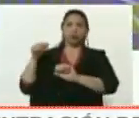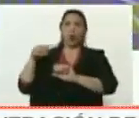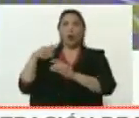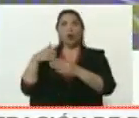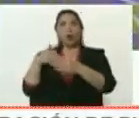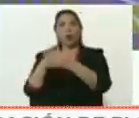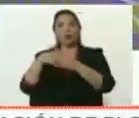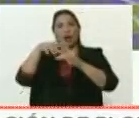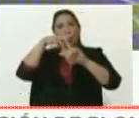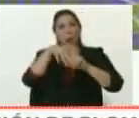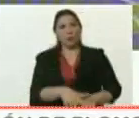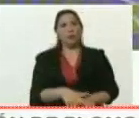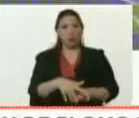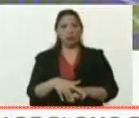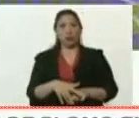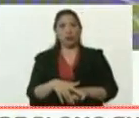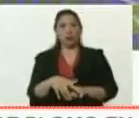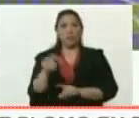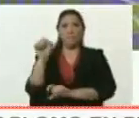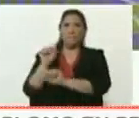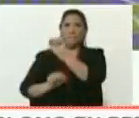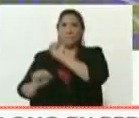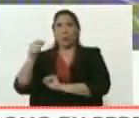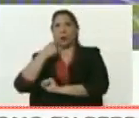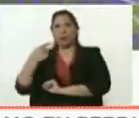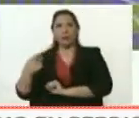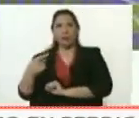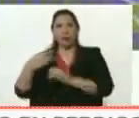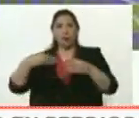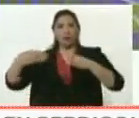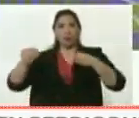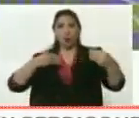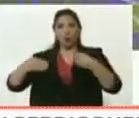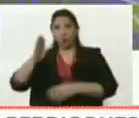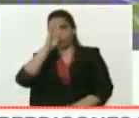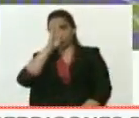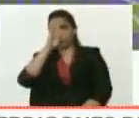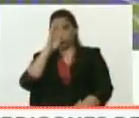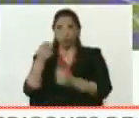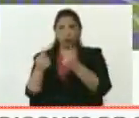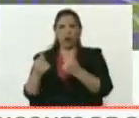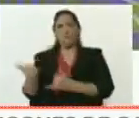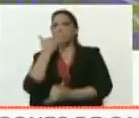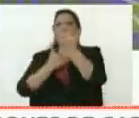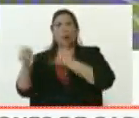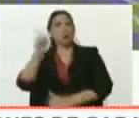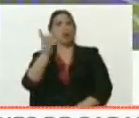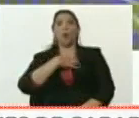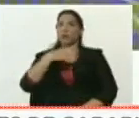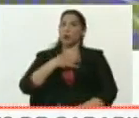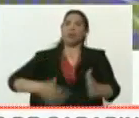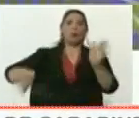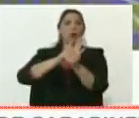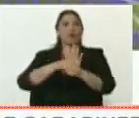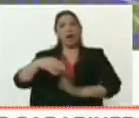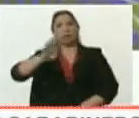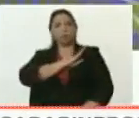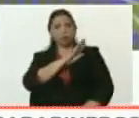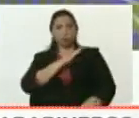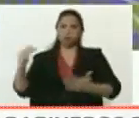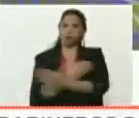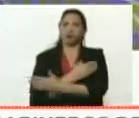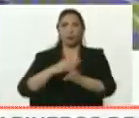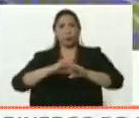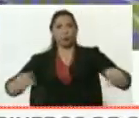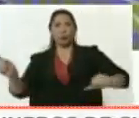se están levantando y diciéndole al Fondo Monetario Internacional: te equivocaste, no vas a poder volver por nuestras tierras. No vas a